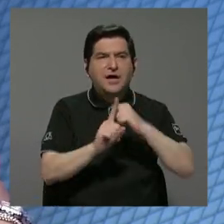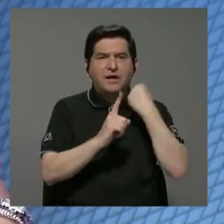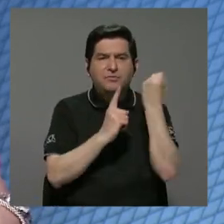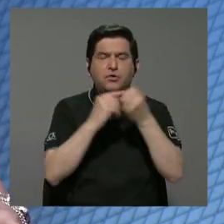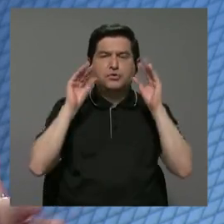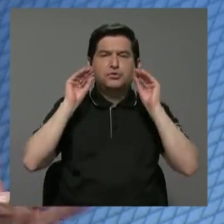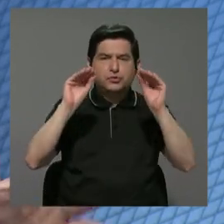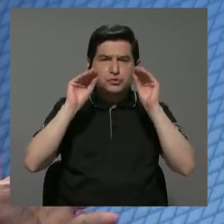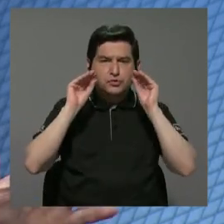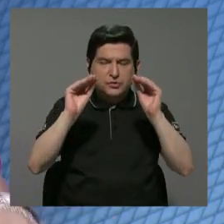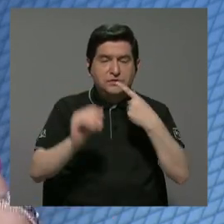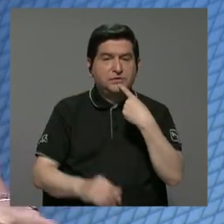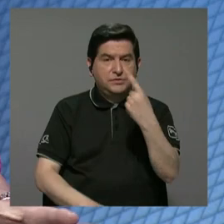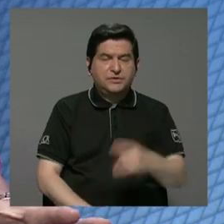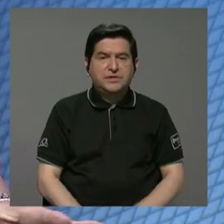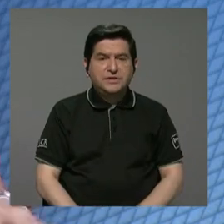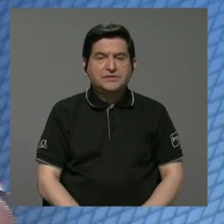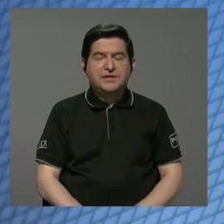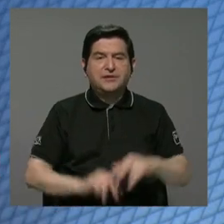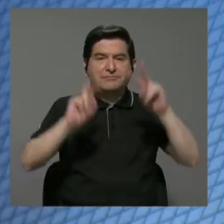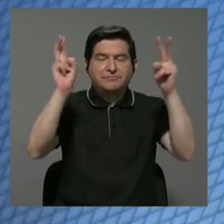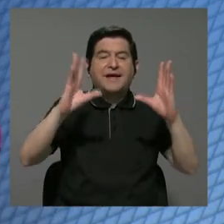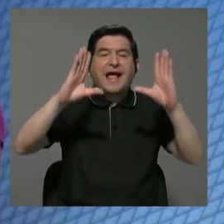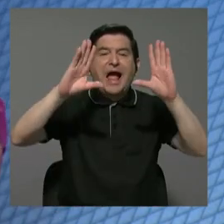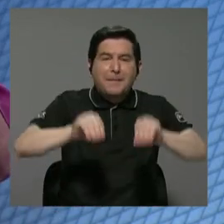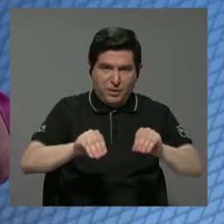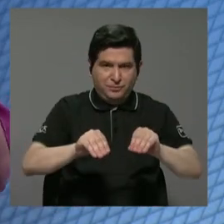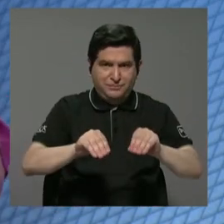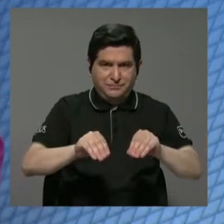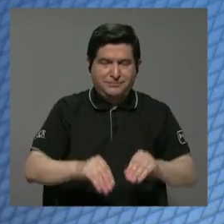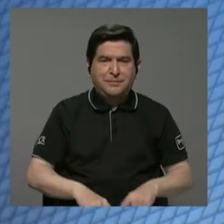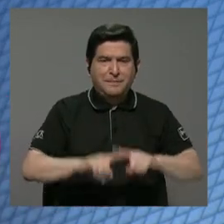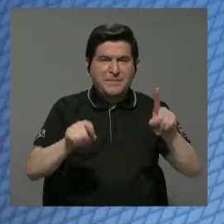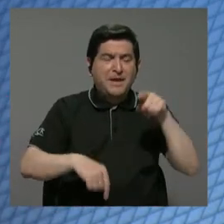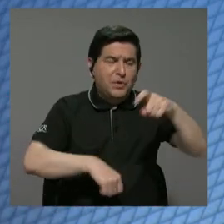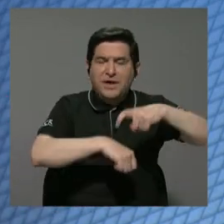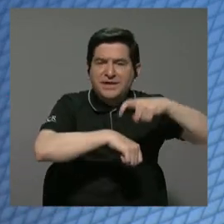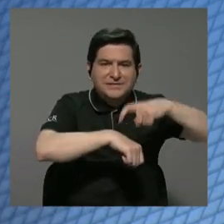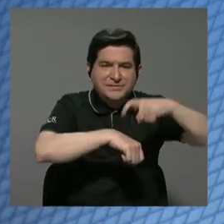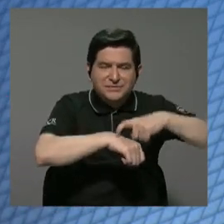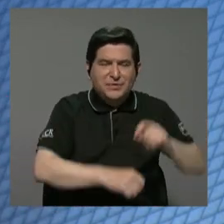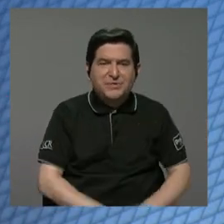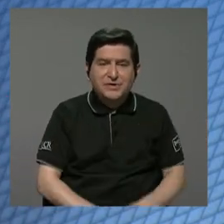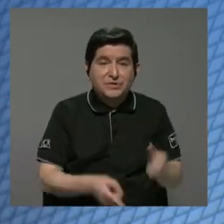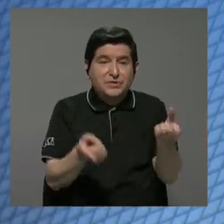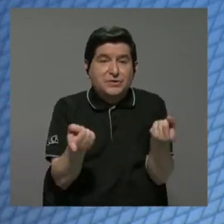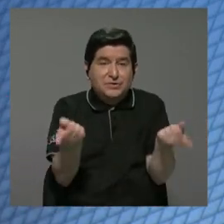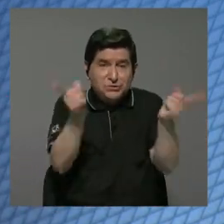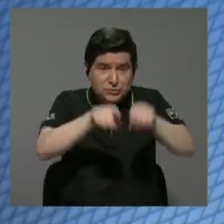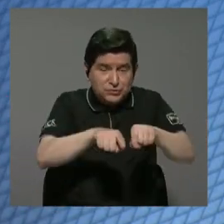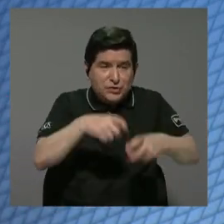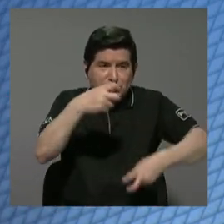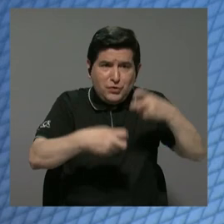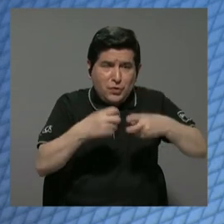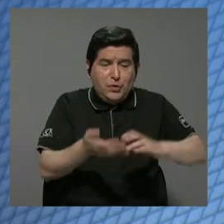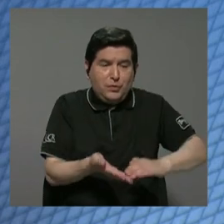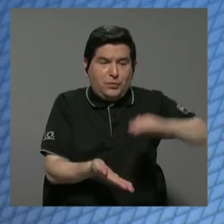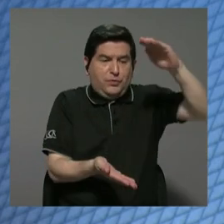educación se habla de un apagón. Pero es momentáneo, en ese momento que se dio esa mayor